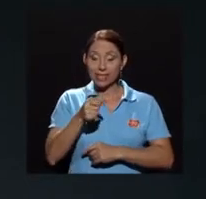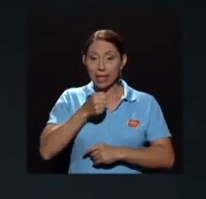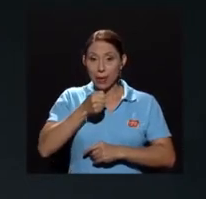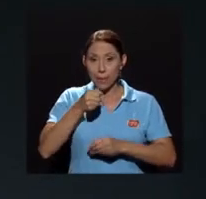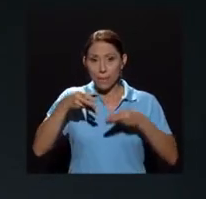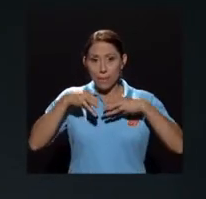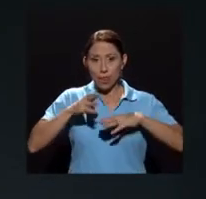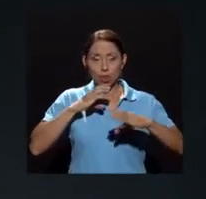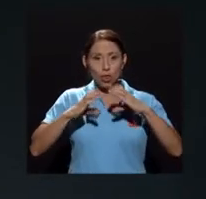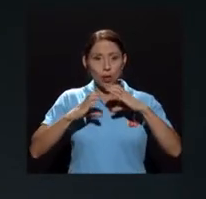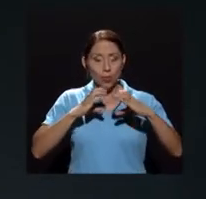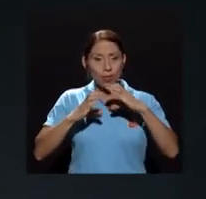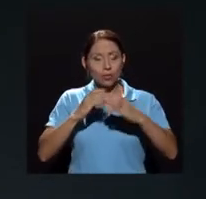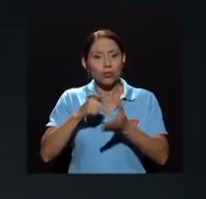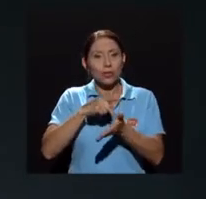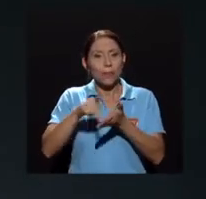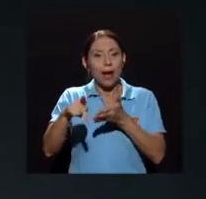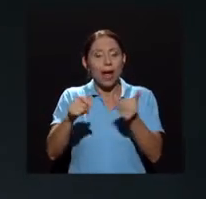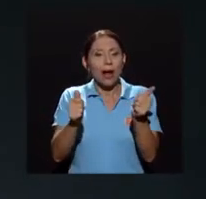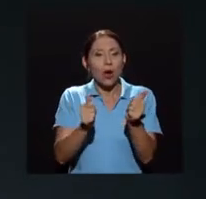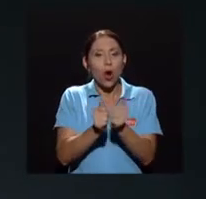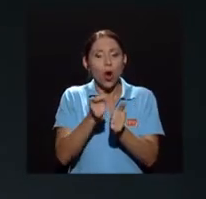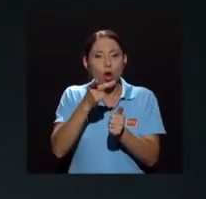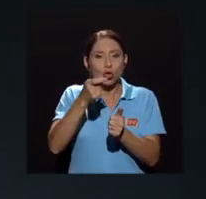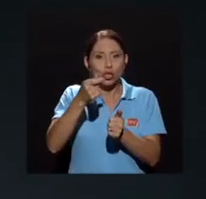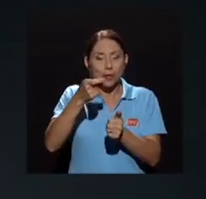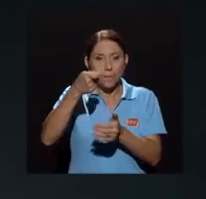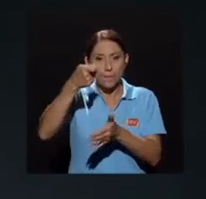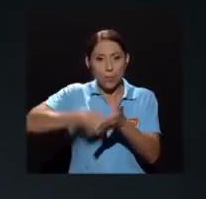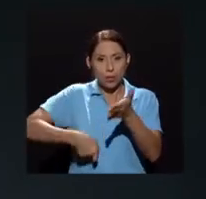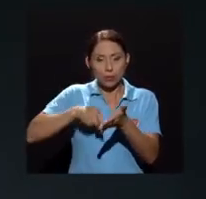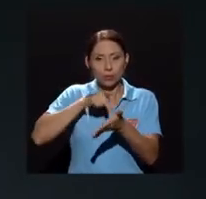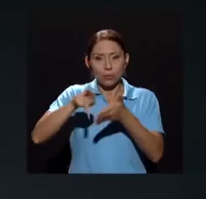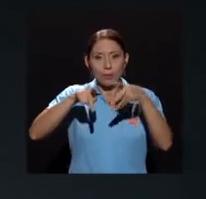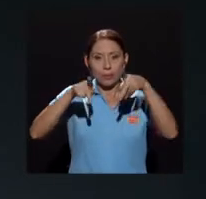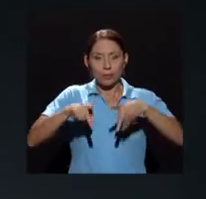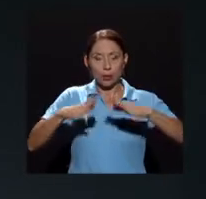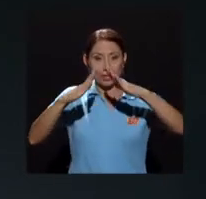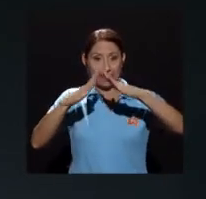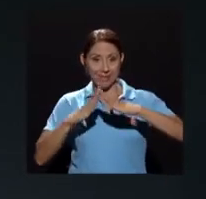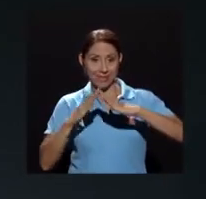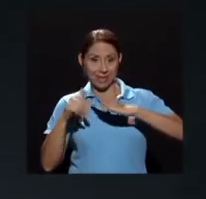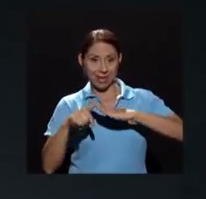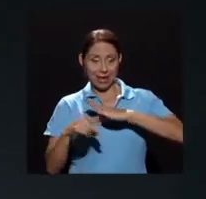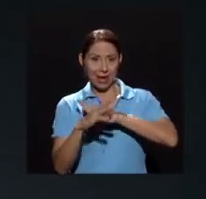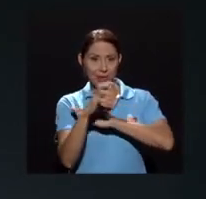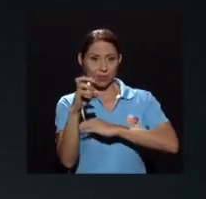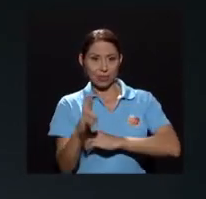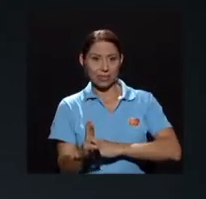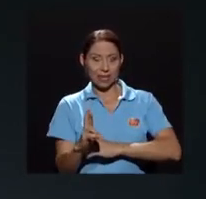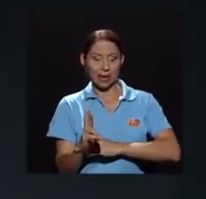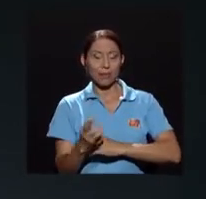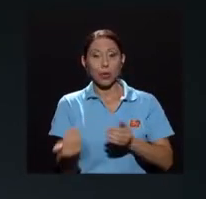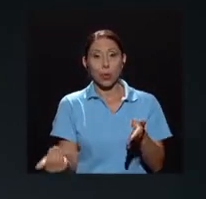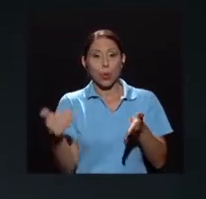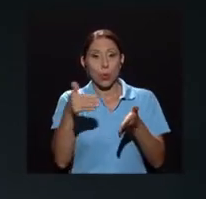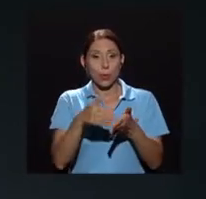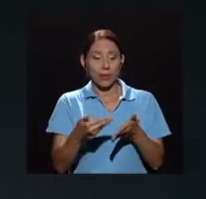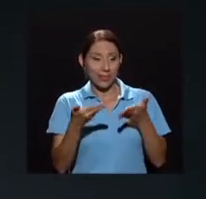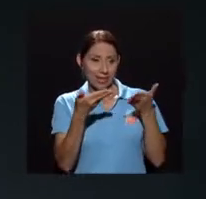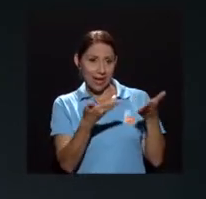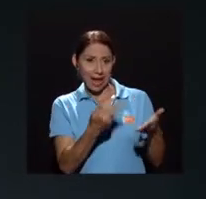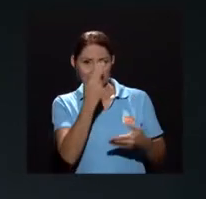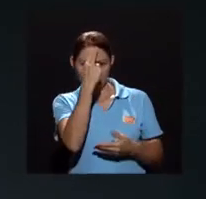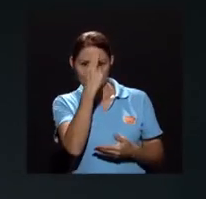impuestos que tributan los habitantes y en esta ocasión volvemos a tener el privilegio